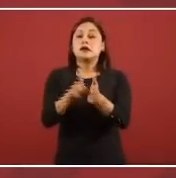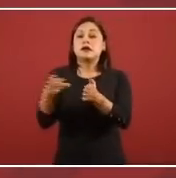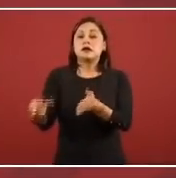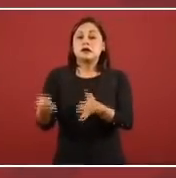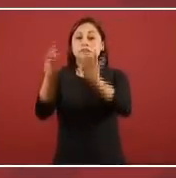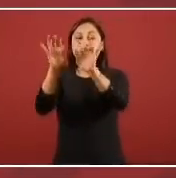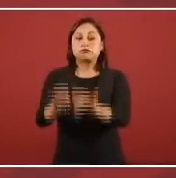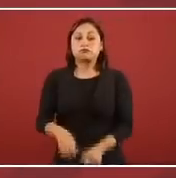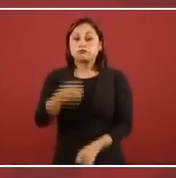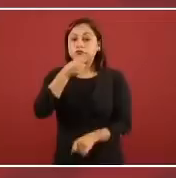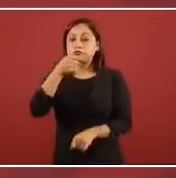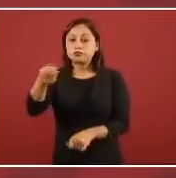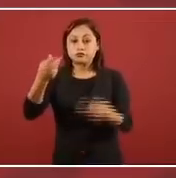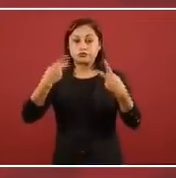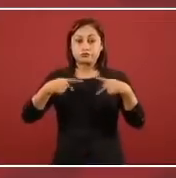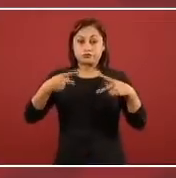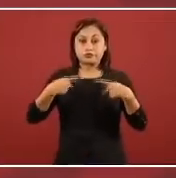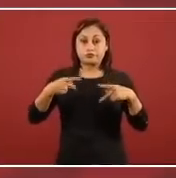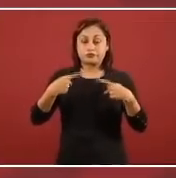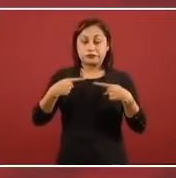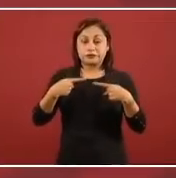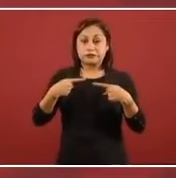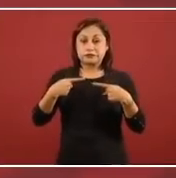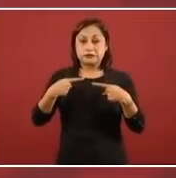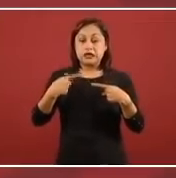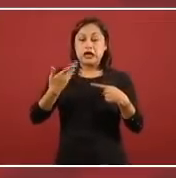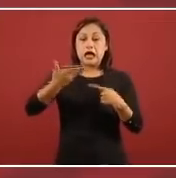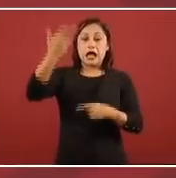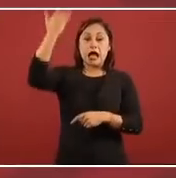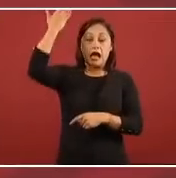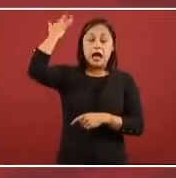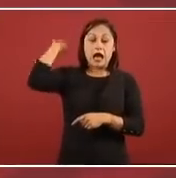subordinados al poder.